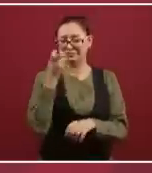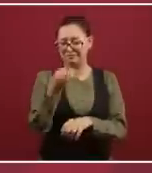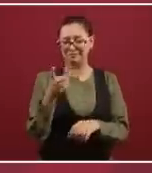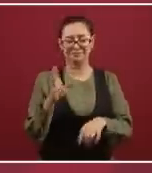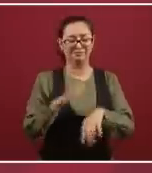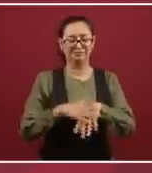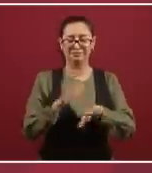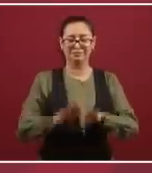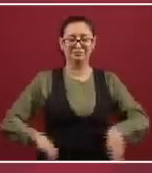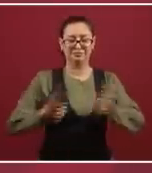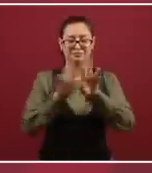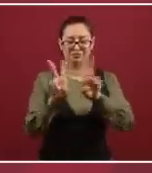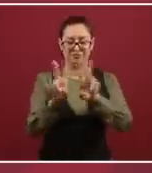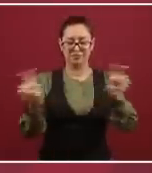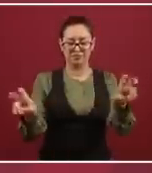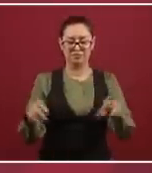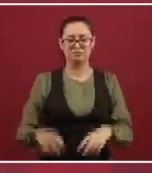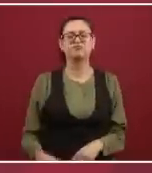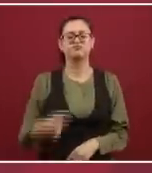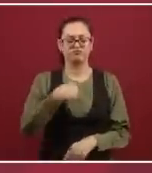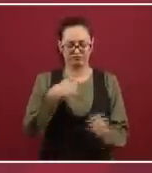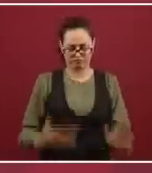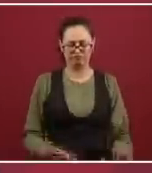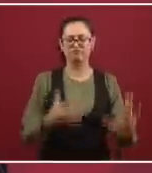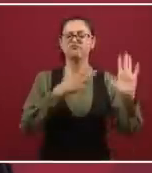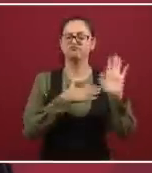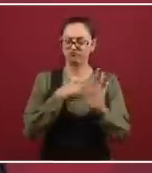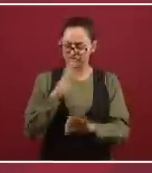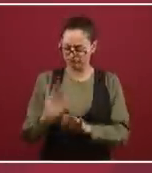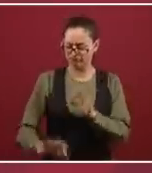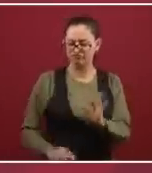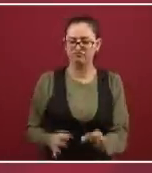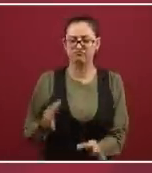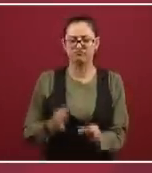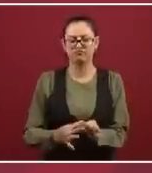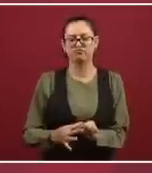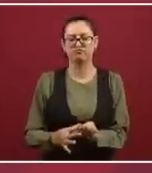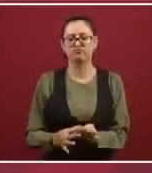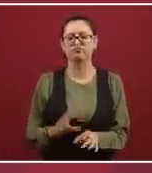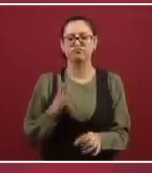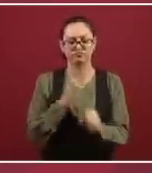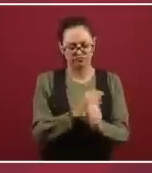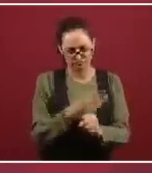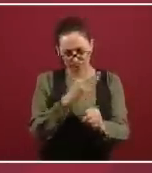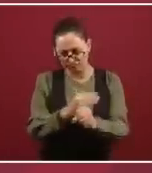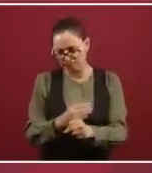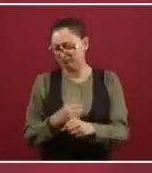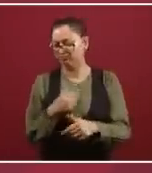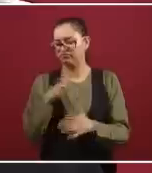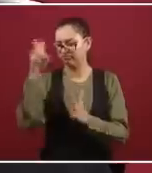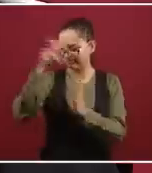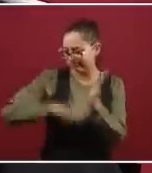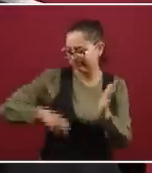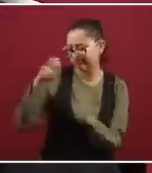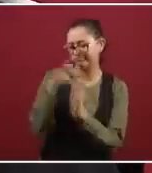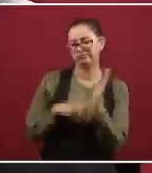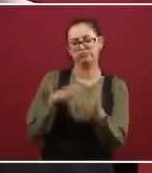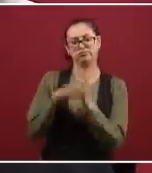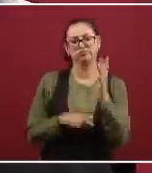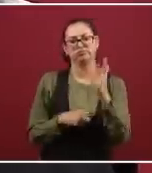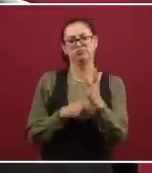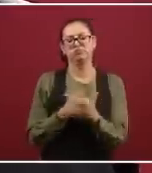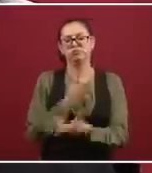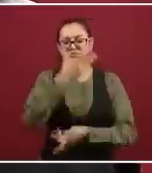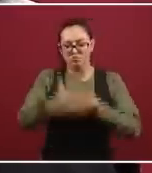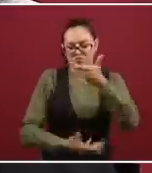pendientes. Tengo el compromiso, y lo voy a cumplir, de que vamos a mejorar la atención